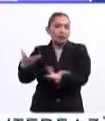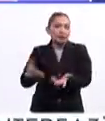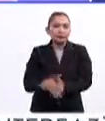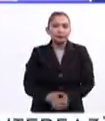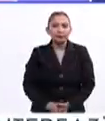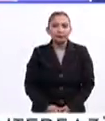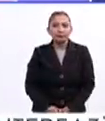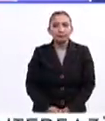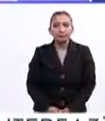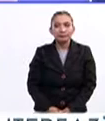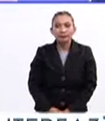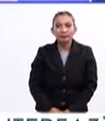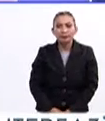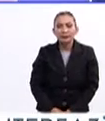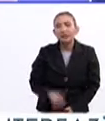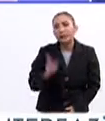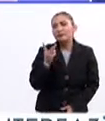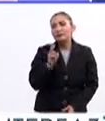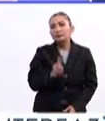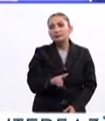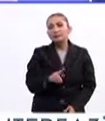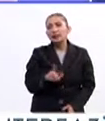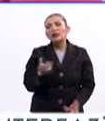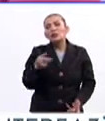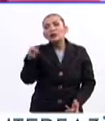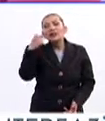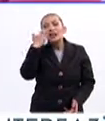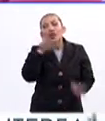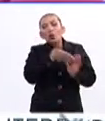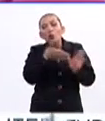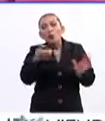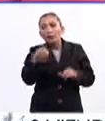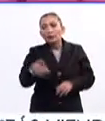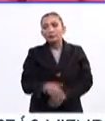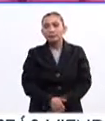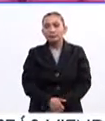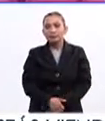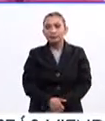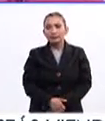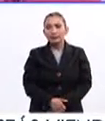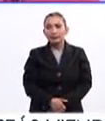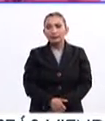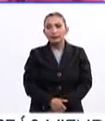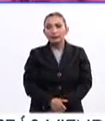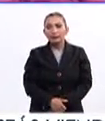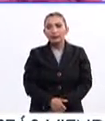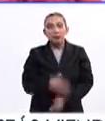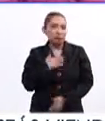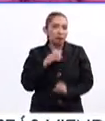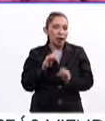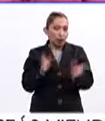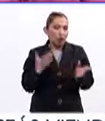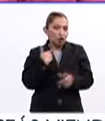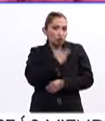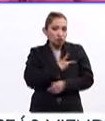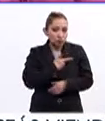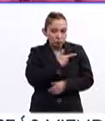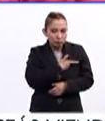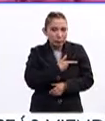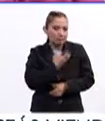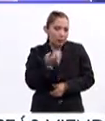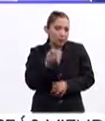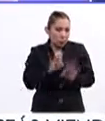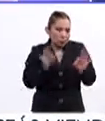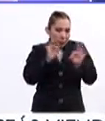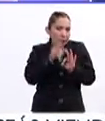se exprese, y qué es lo que realmente quiere y cómo, ¿no? Claro. Y bueno, ya sí, claro, que nos guste, eso